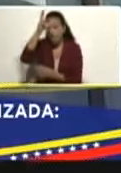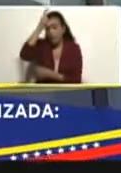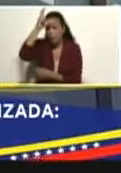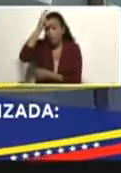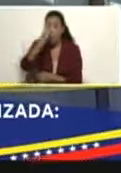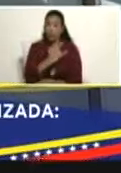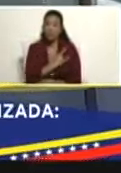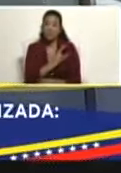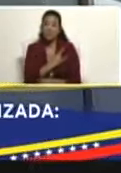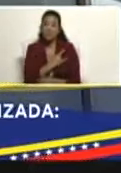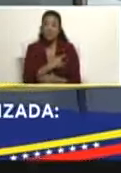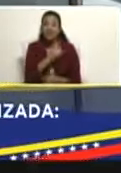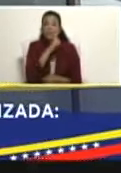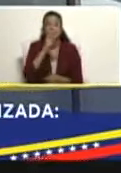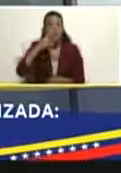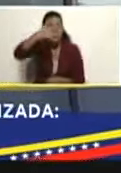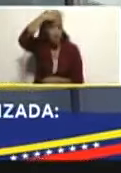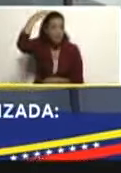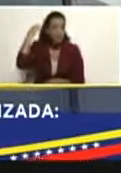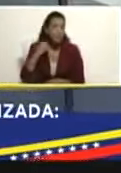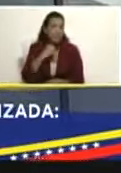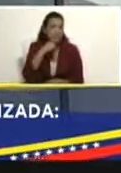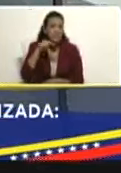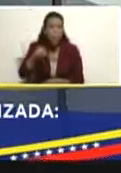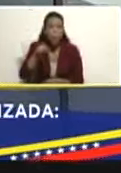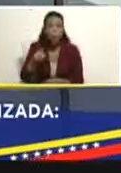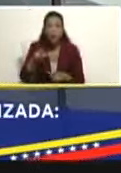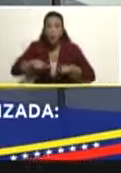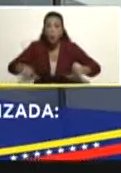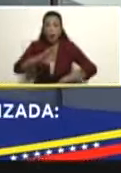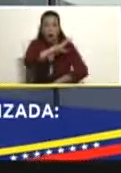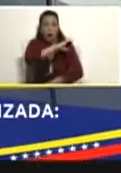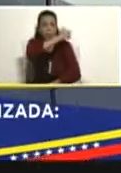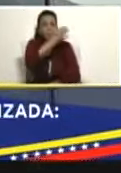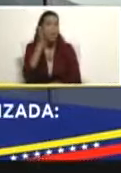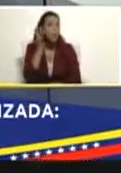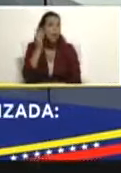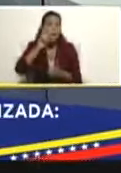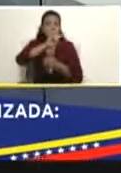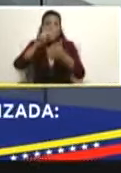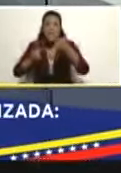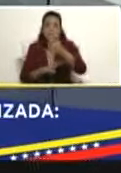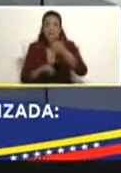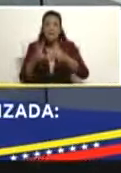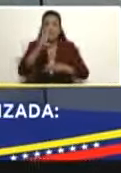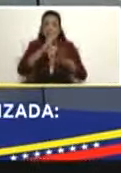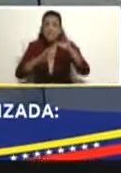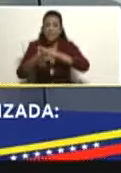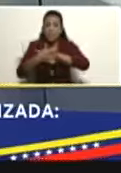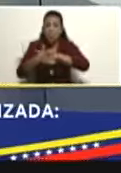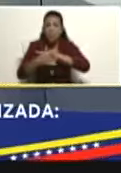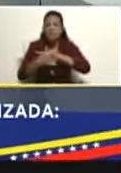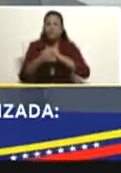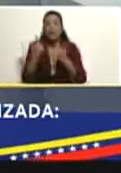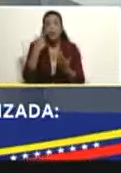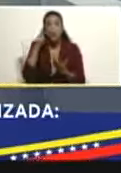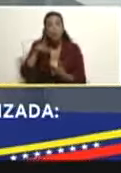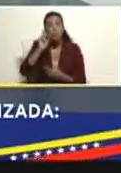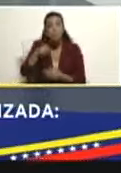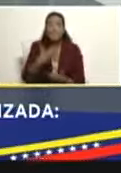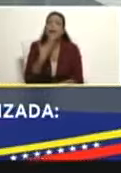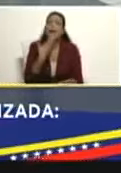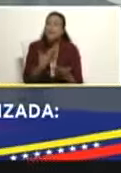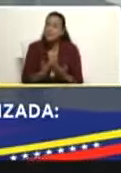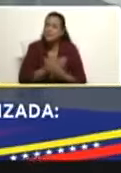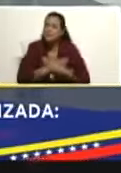Universidad Experimental Francisco de Miranda, que aquí está su rectora, está también la viceministra de Ciencia y Tecnología, que bueno, allí